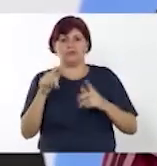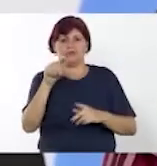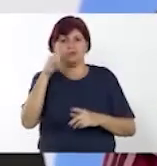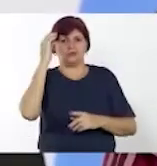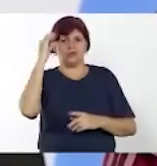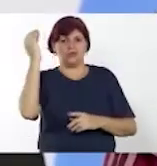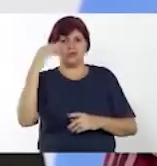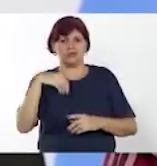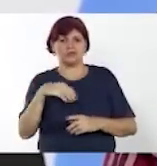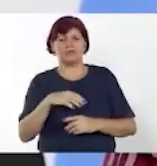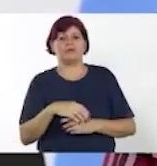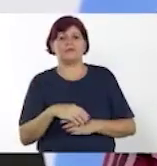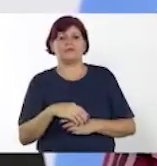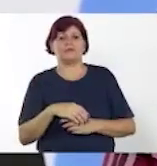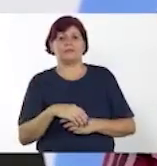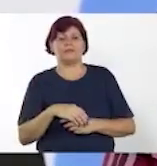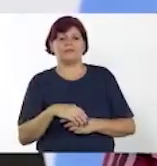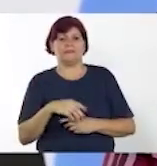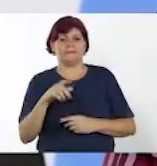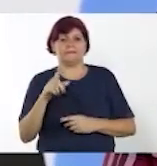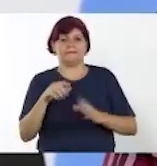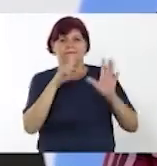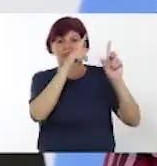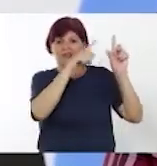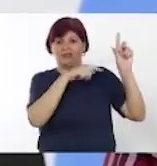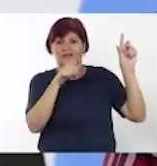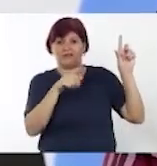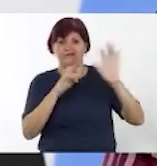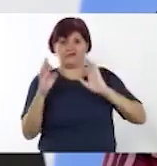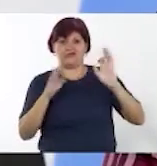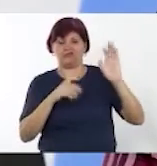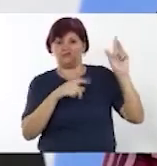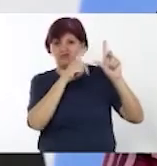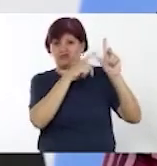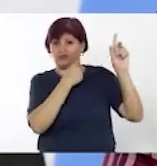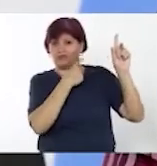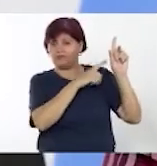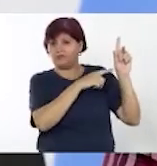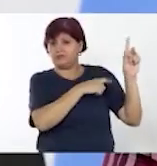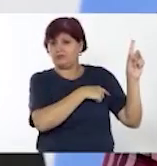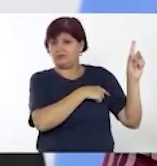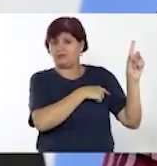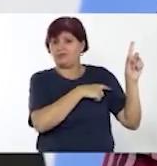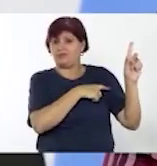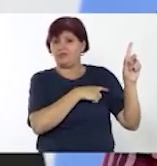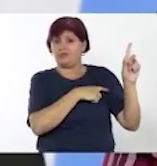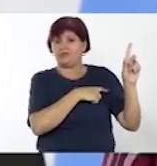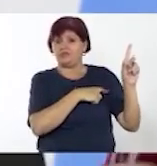es importante que ustedes conozcan que el gráfico de esta función